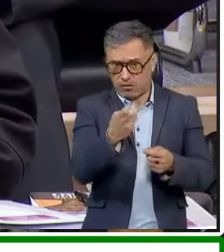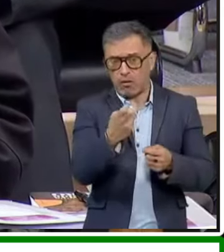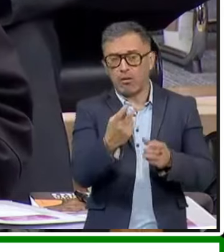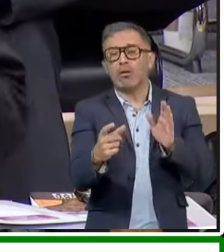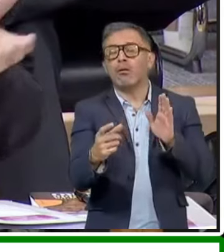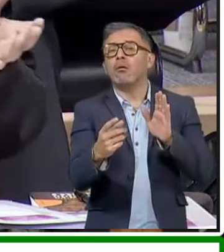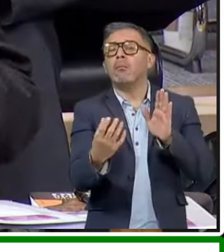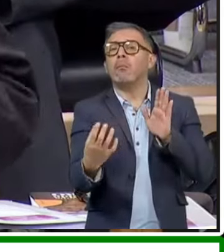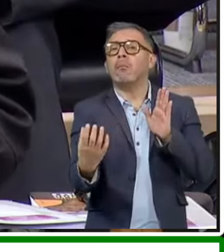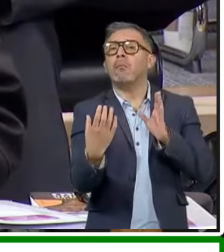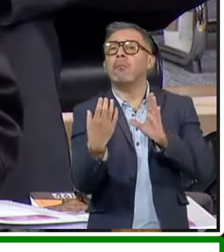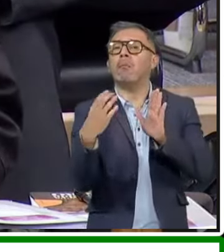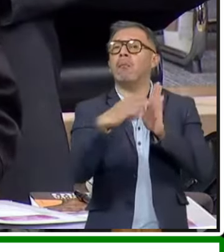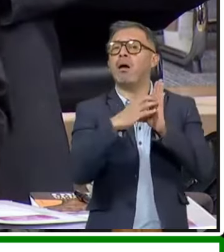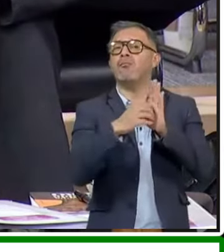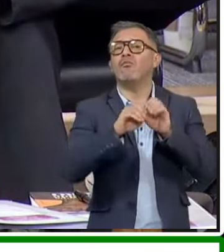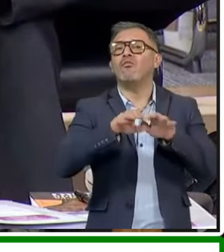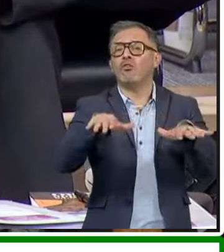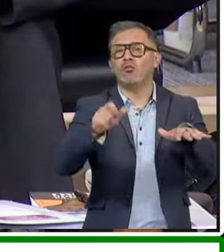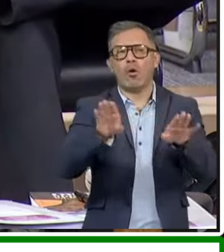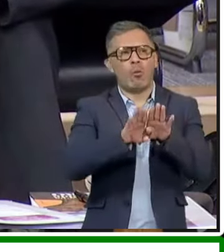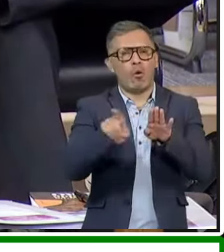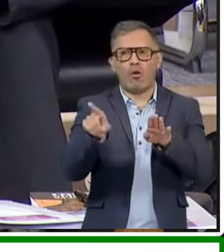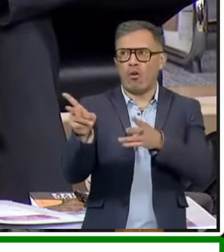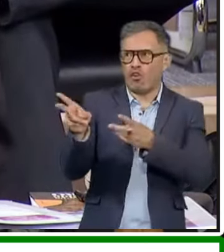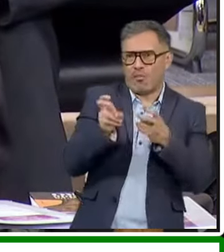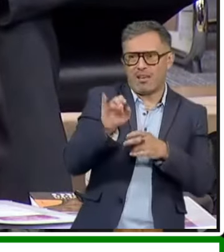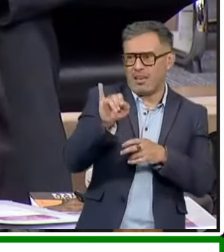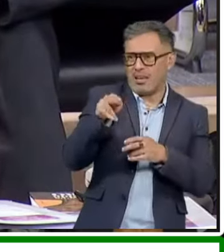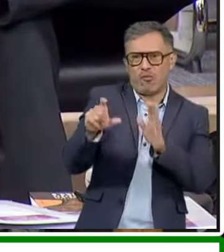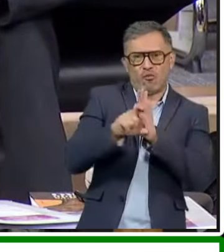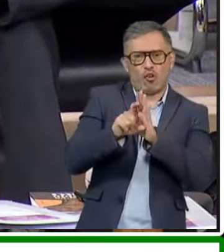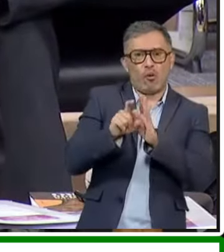un plagio, diría yo, mínimo, una utilización ilegal.